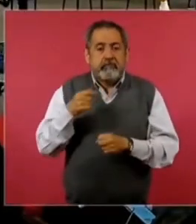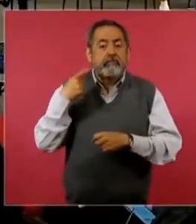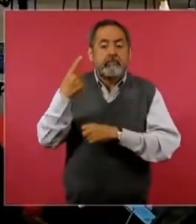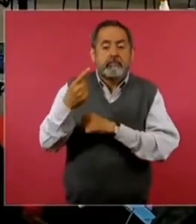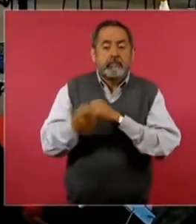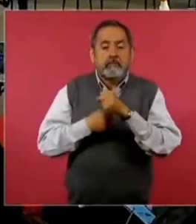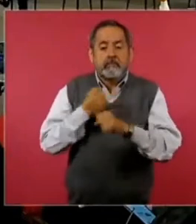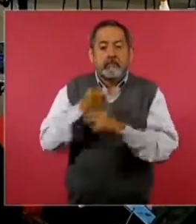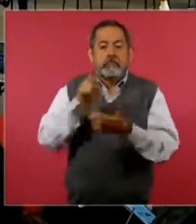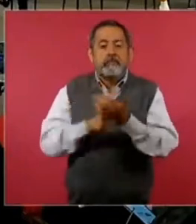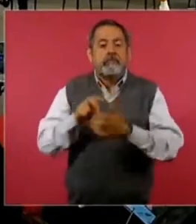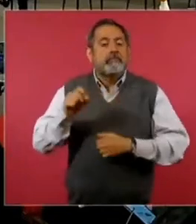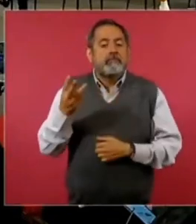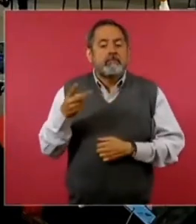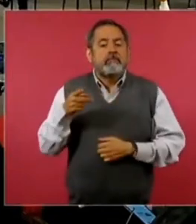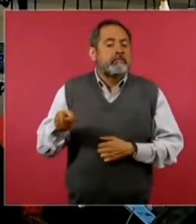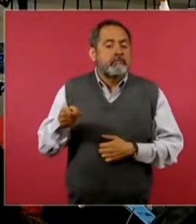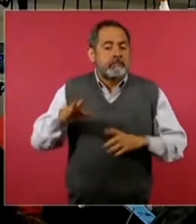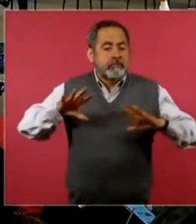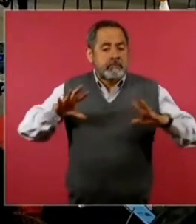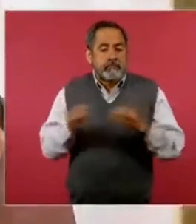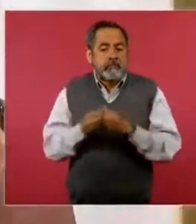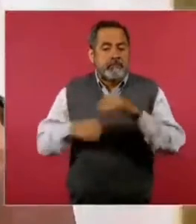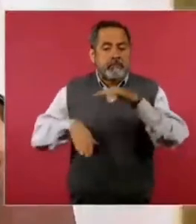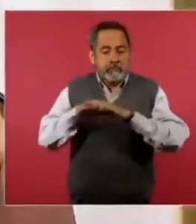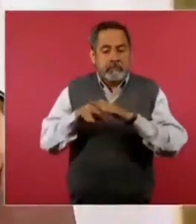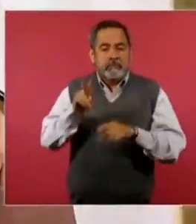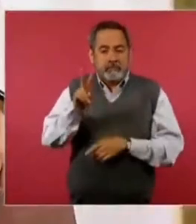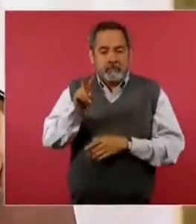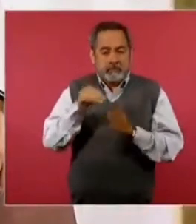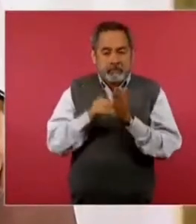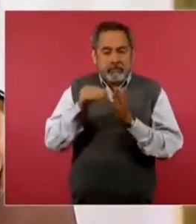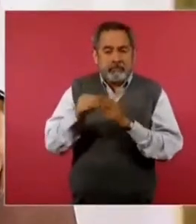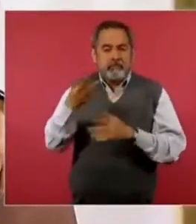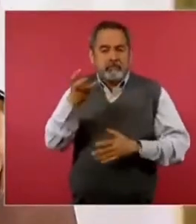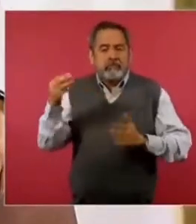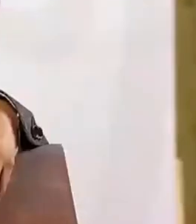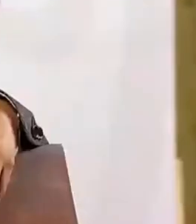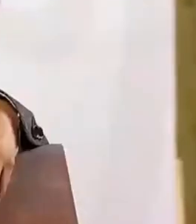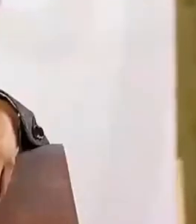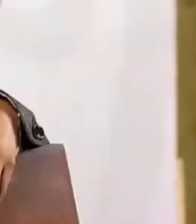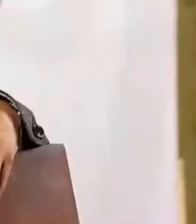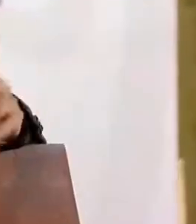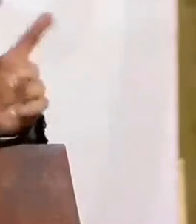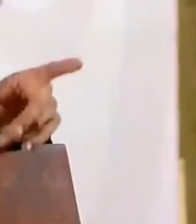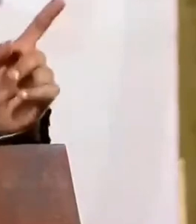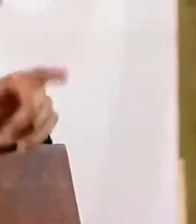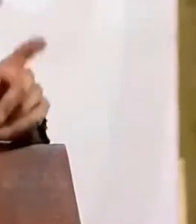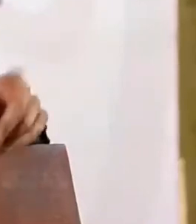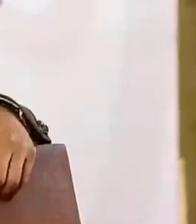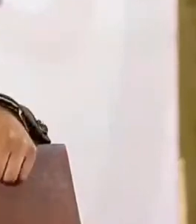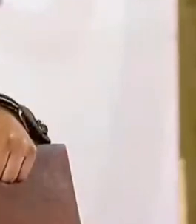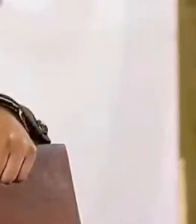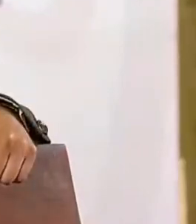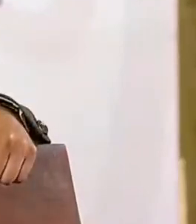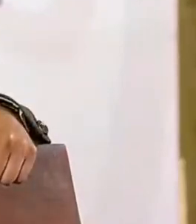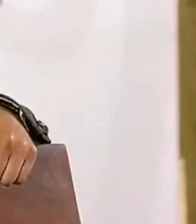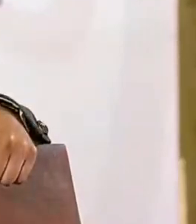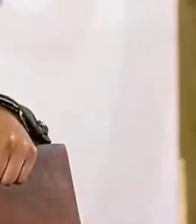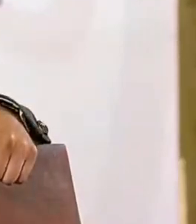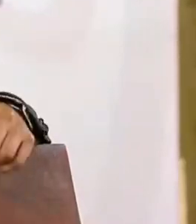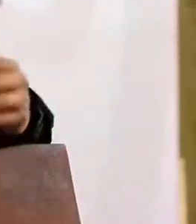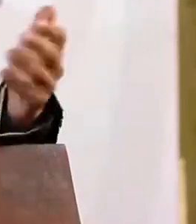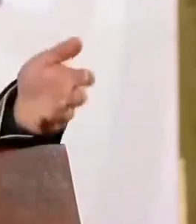año 2023 llegamos a 2.300.000 beneficiarios en esas mismas